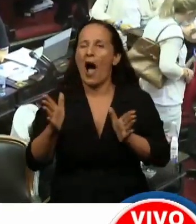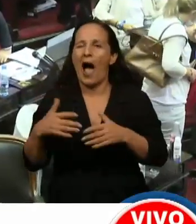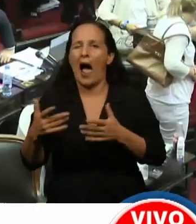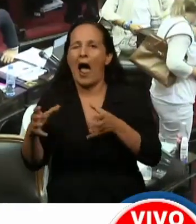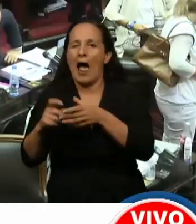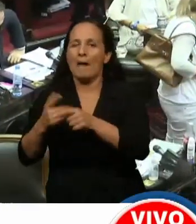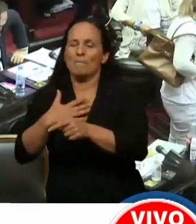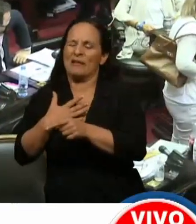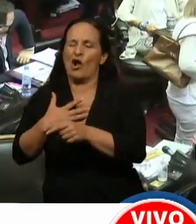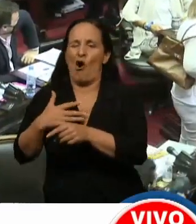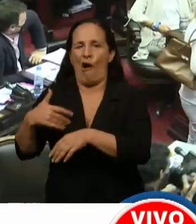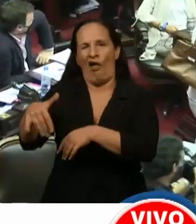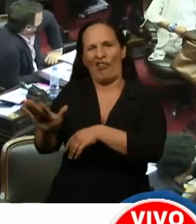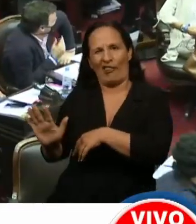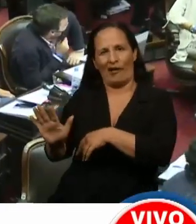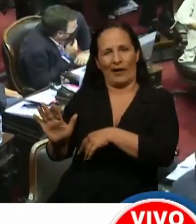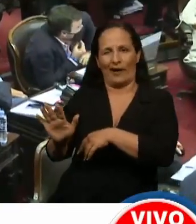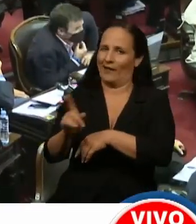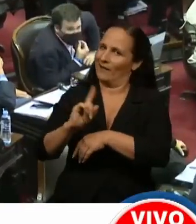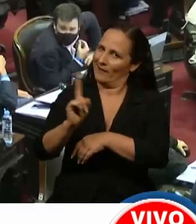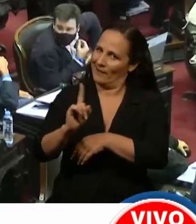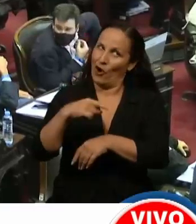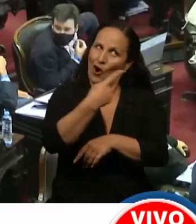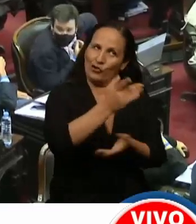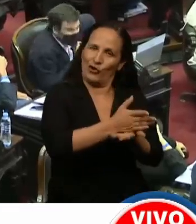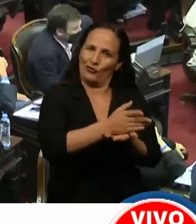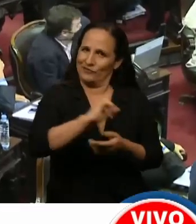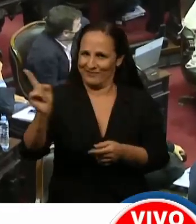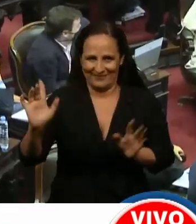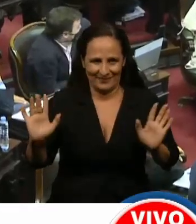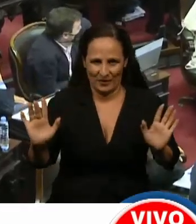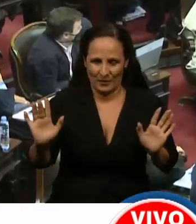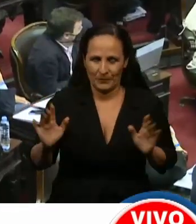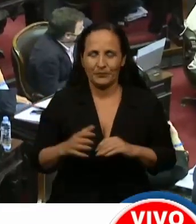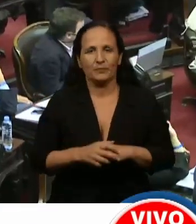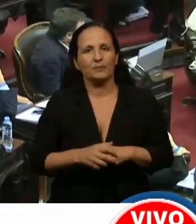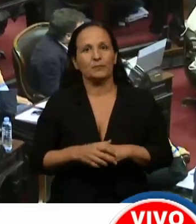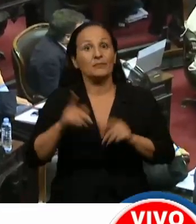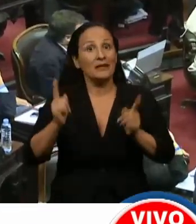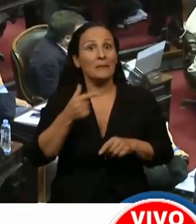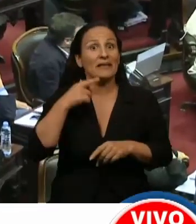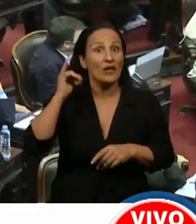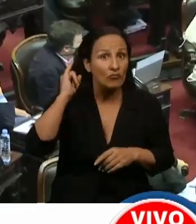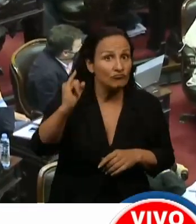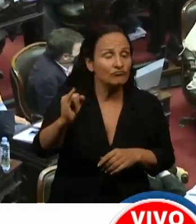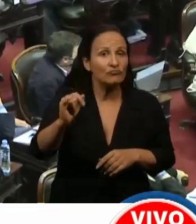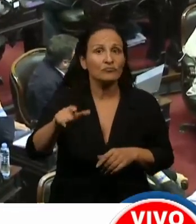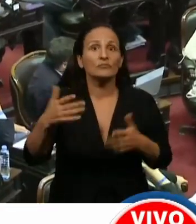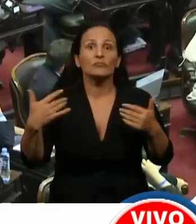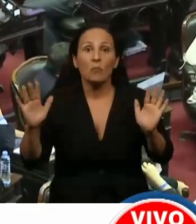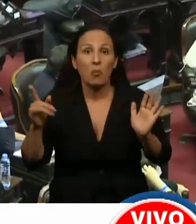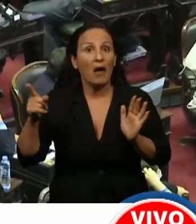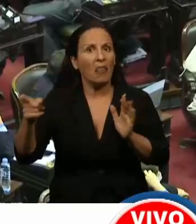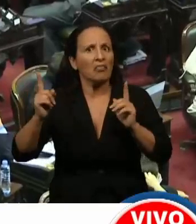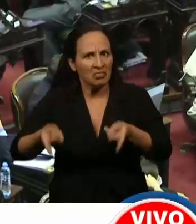propios. No quiero dejar de mencionar, señor presidente, que estamos también ante un posible